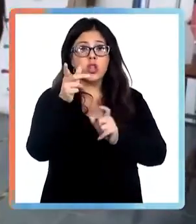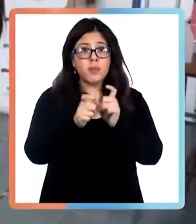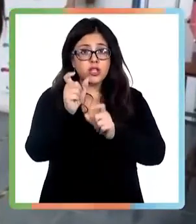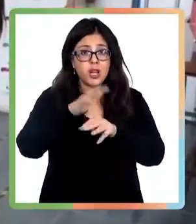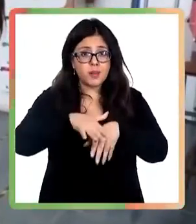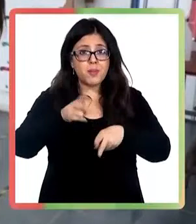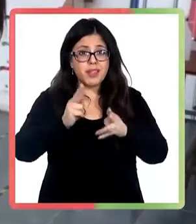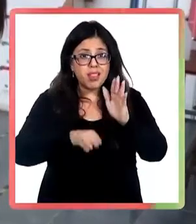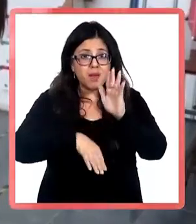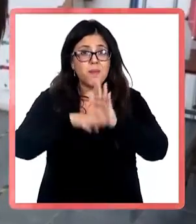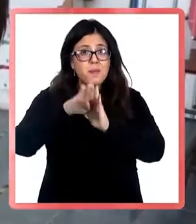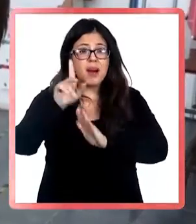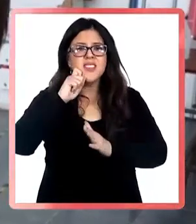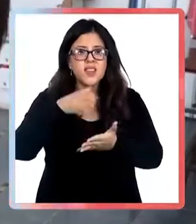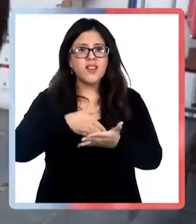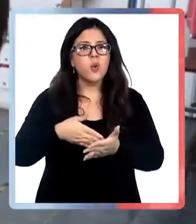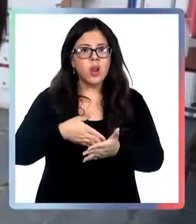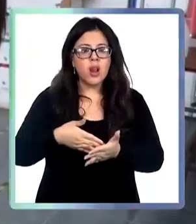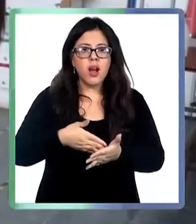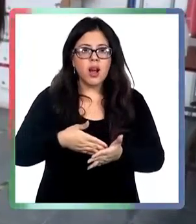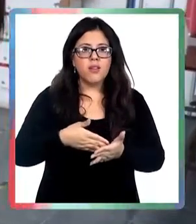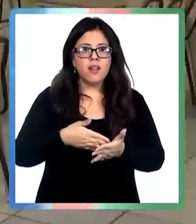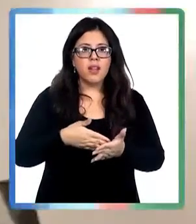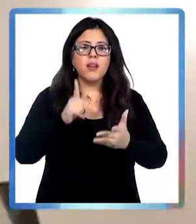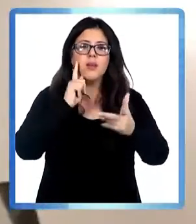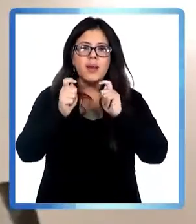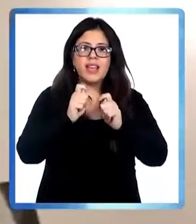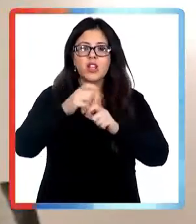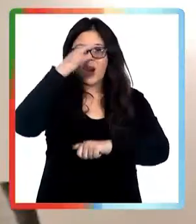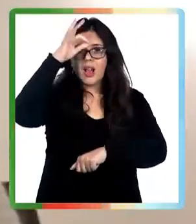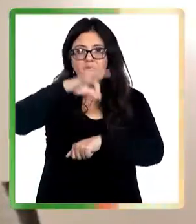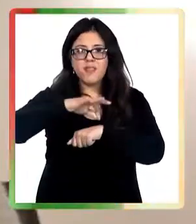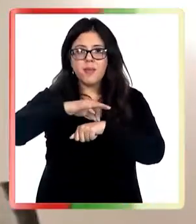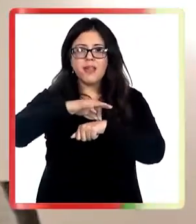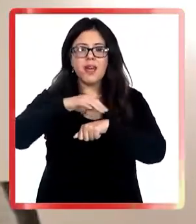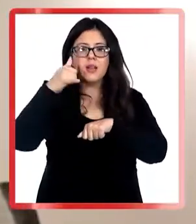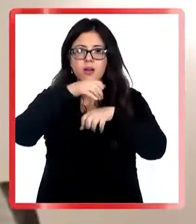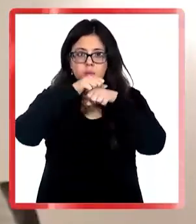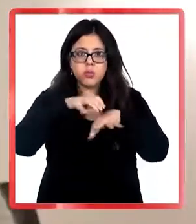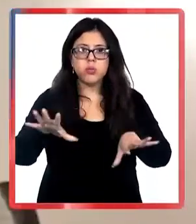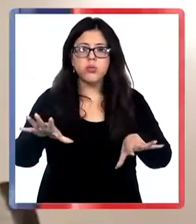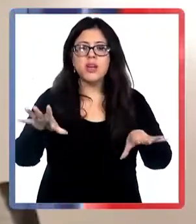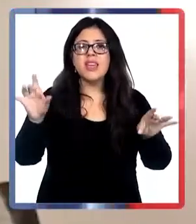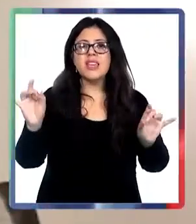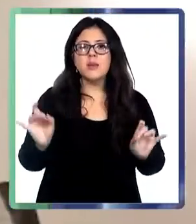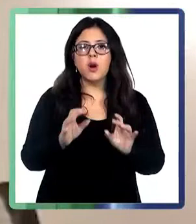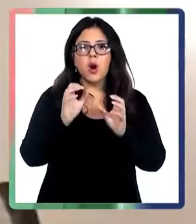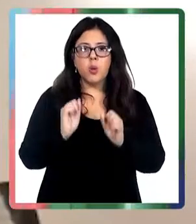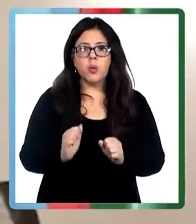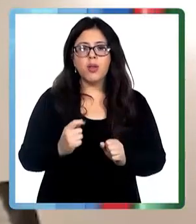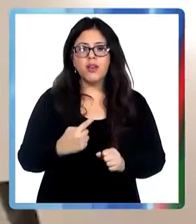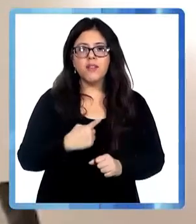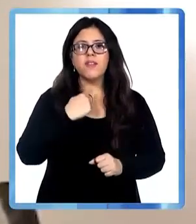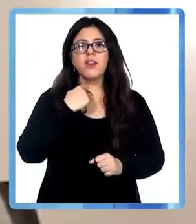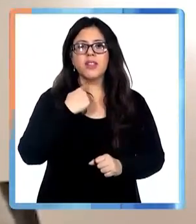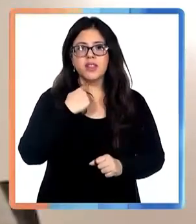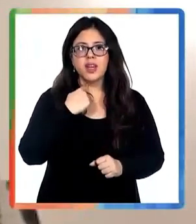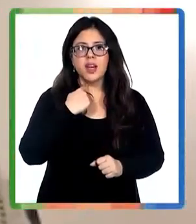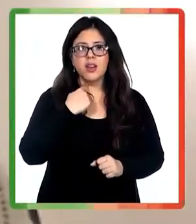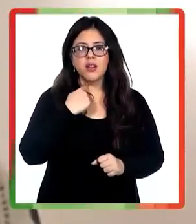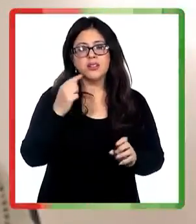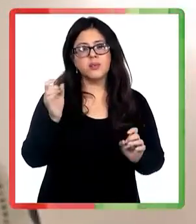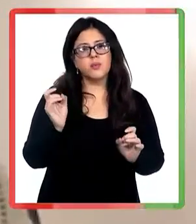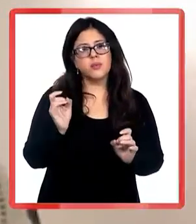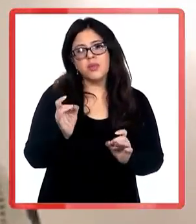hace más vulnerables, nos hace exponernos a este tipo de virus que están circulando y que perfectamente pueden infectarnos en el caso